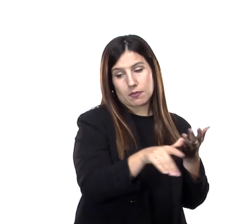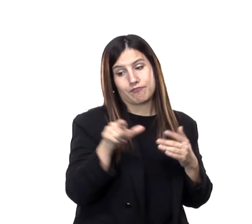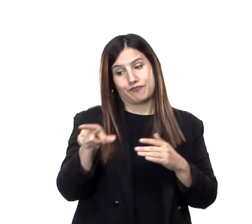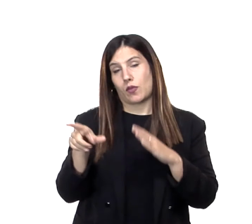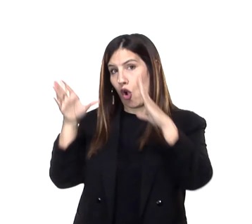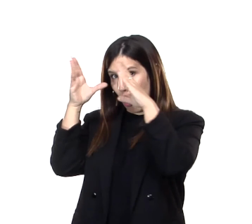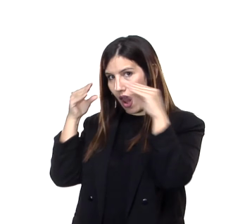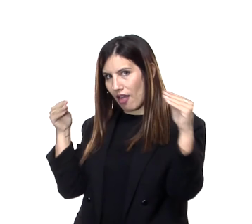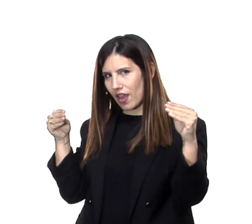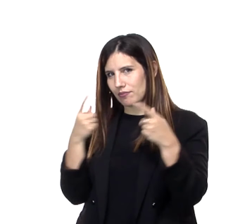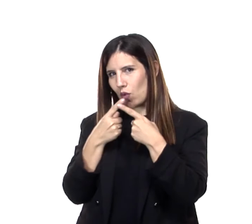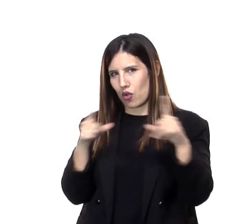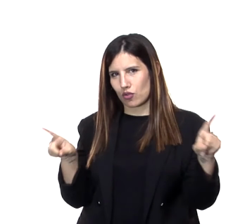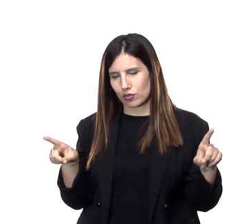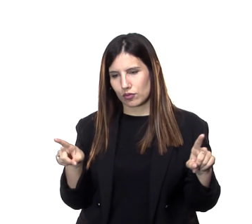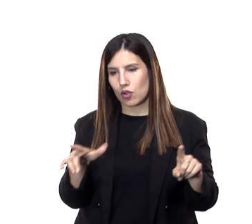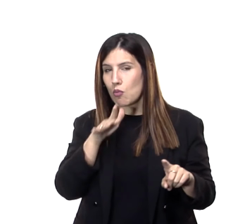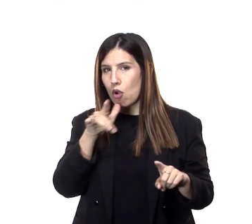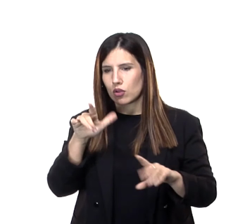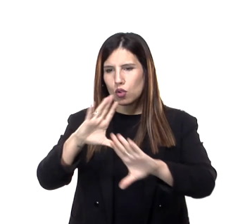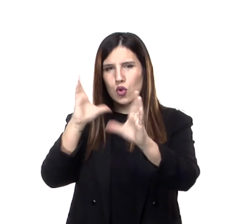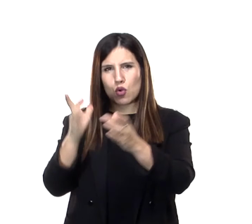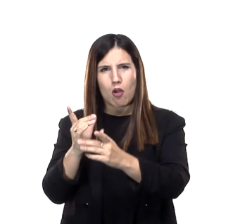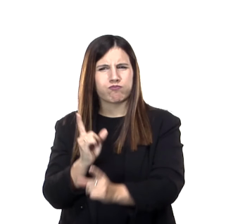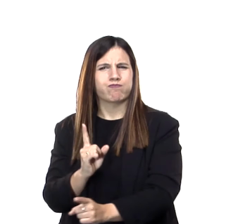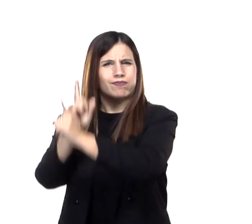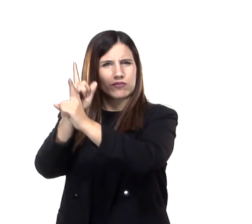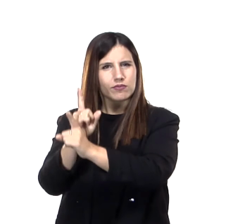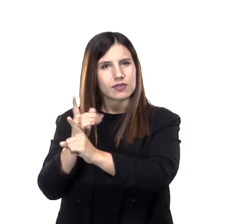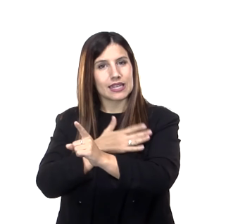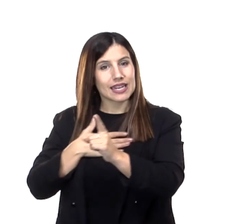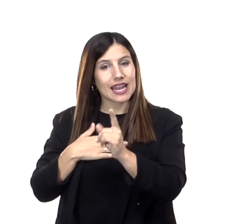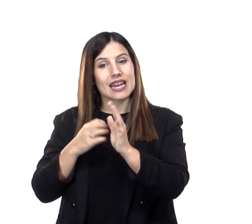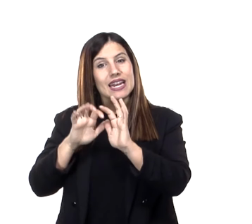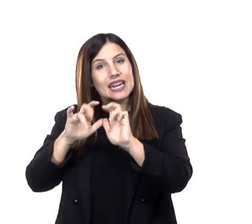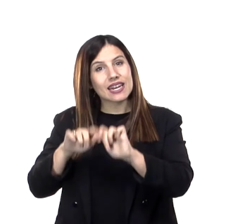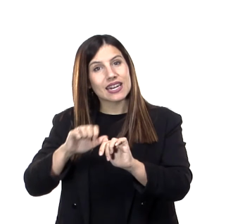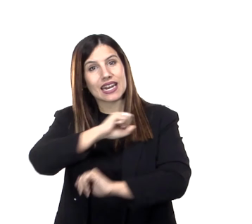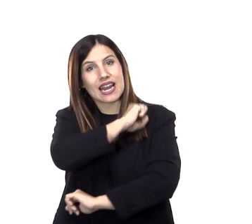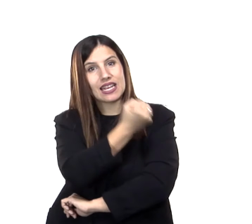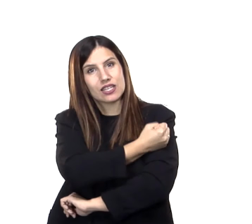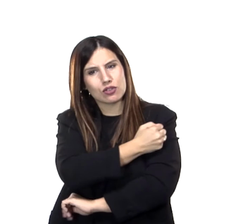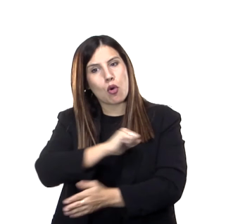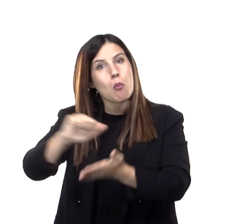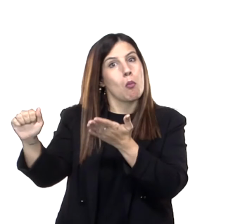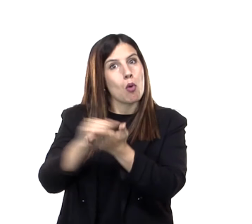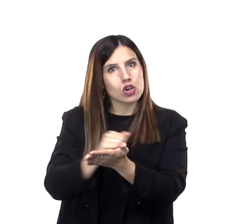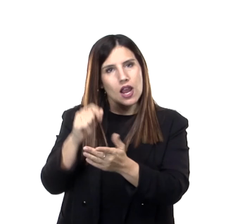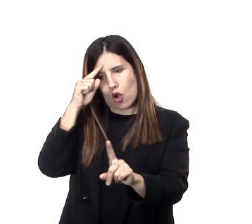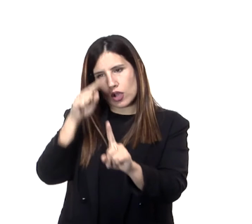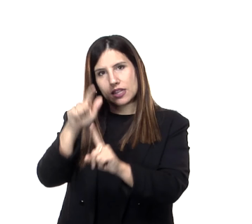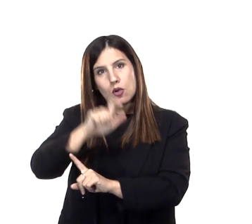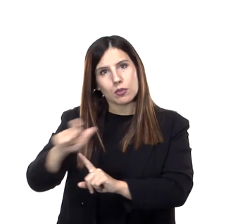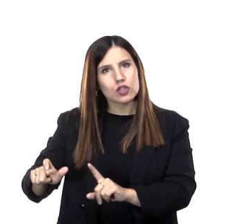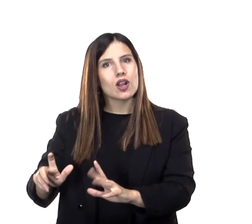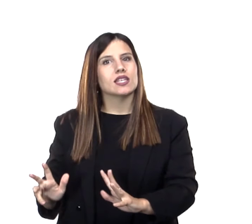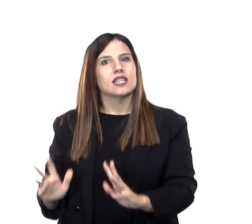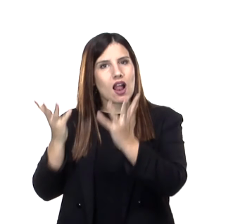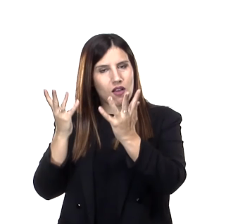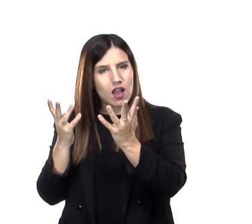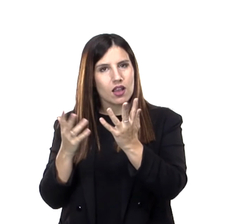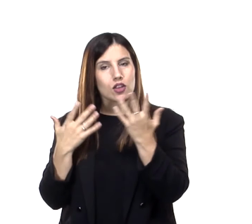una célula de resistencia que quiso borrar los datos del registro para salvar a gente entró al registro e